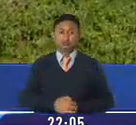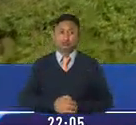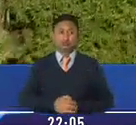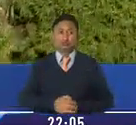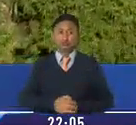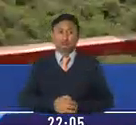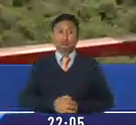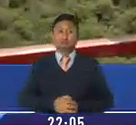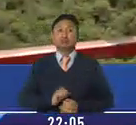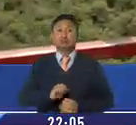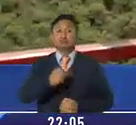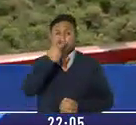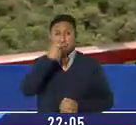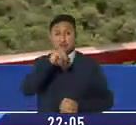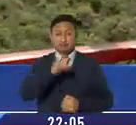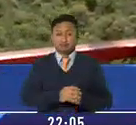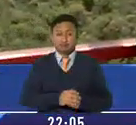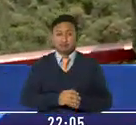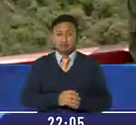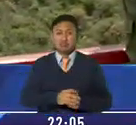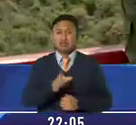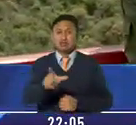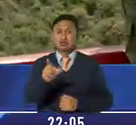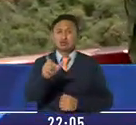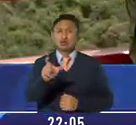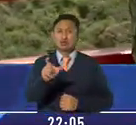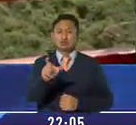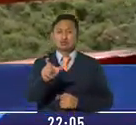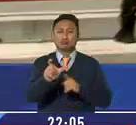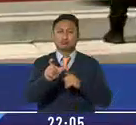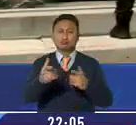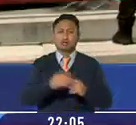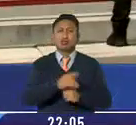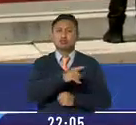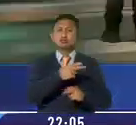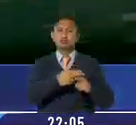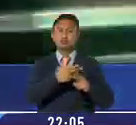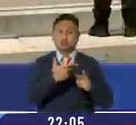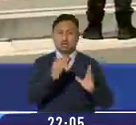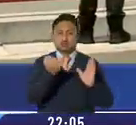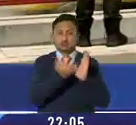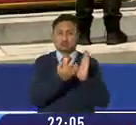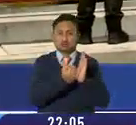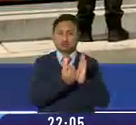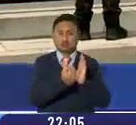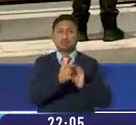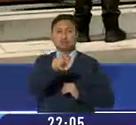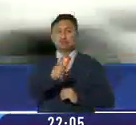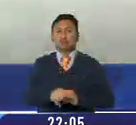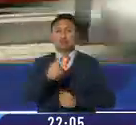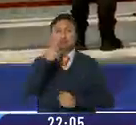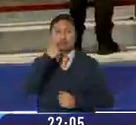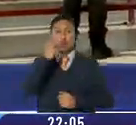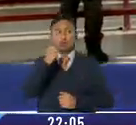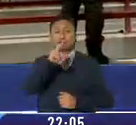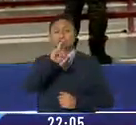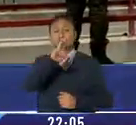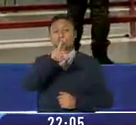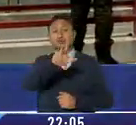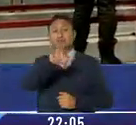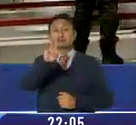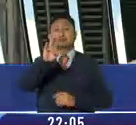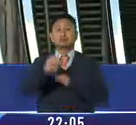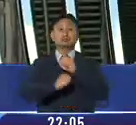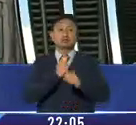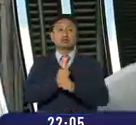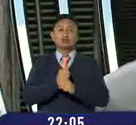inspección ocular en el lugar encontraron algunos documentos que permitieron saber su identidad. El suicida era un hombre de 37 años de